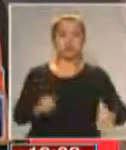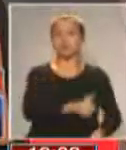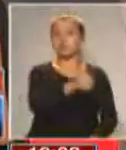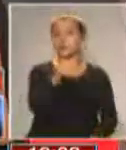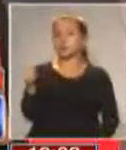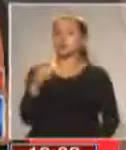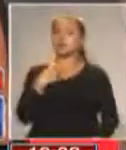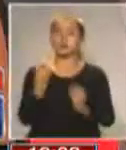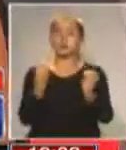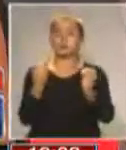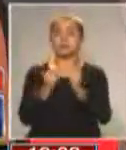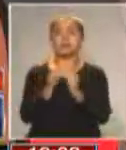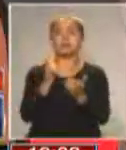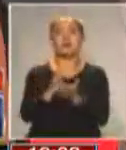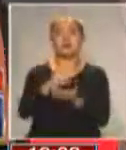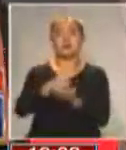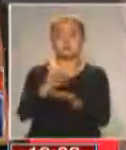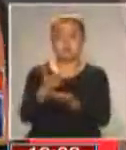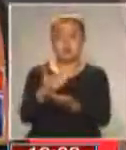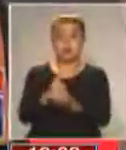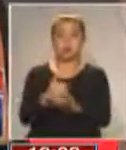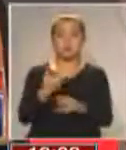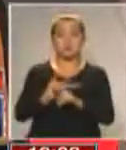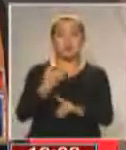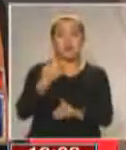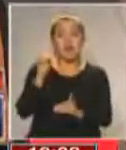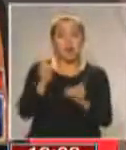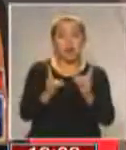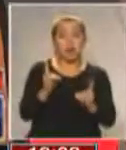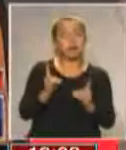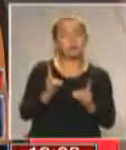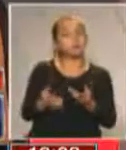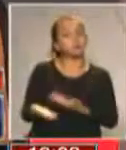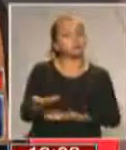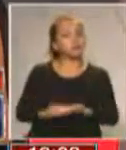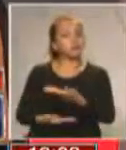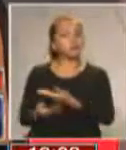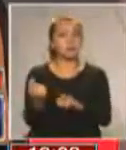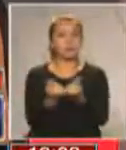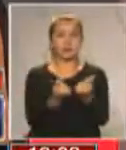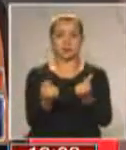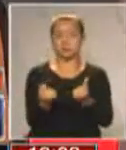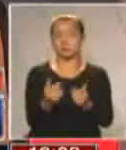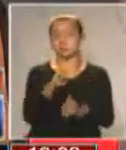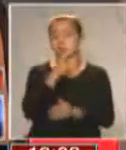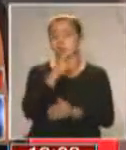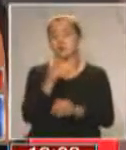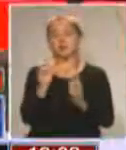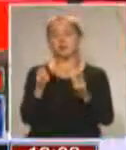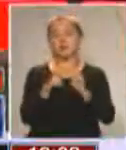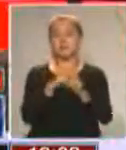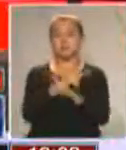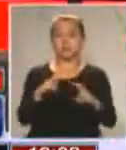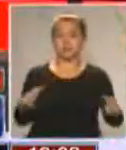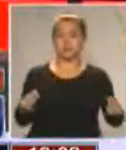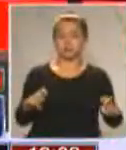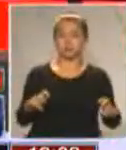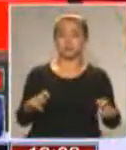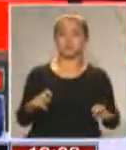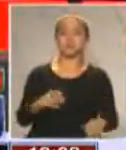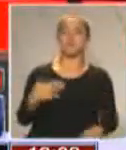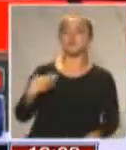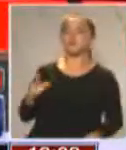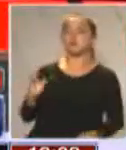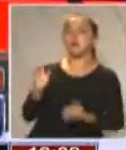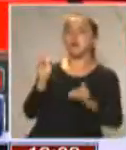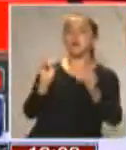ha sucedido con el plan regulador, si es que hubiera un posible tráfico de influencia y que se hagan las investigaciones que correspondan. Independiente que uno de los puntos en